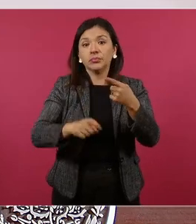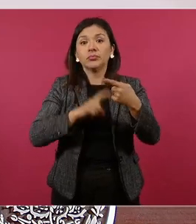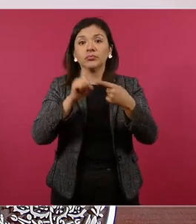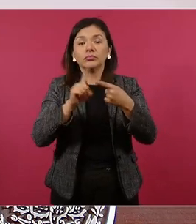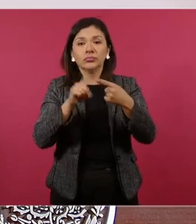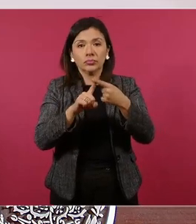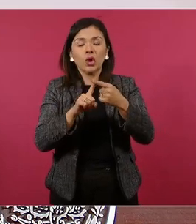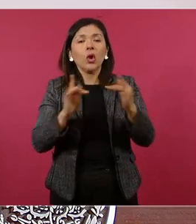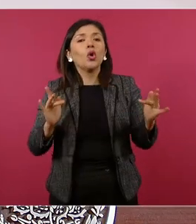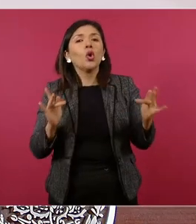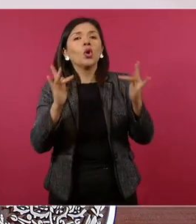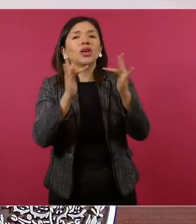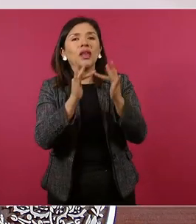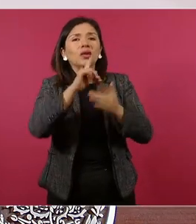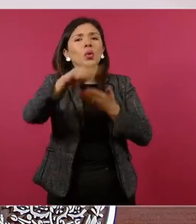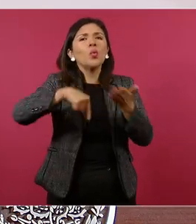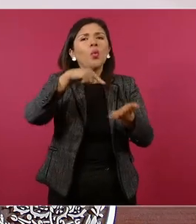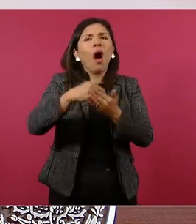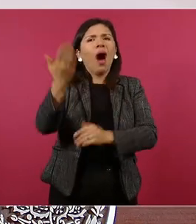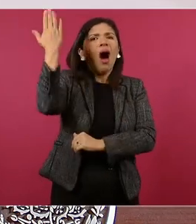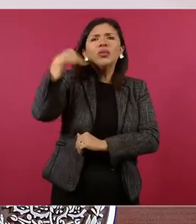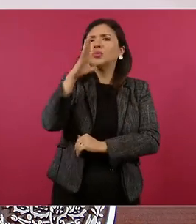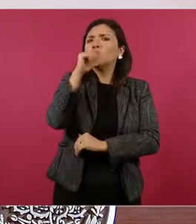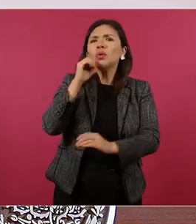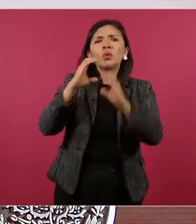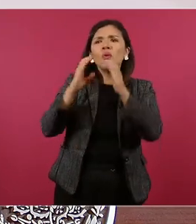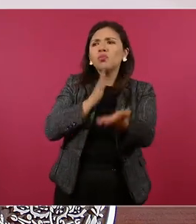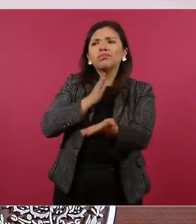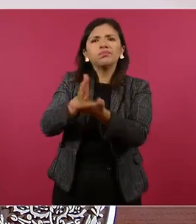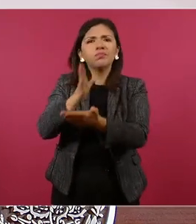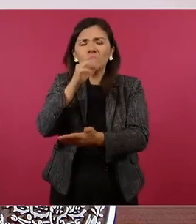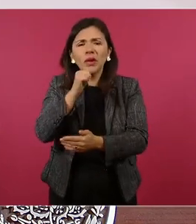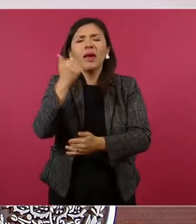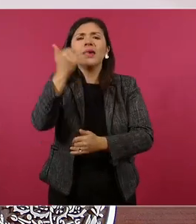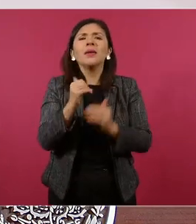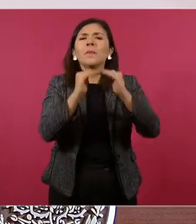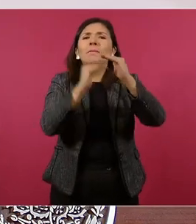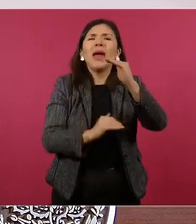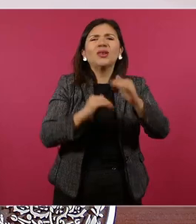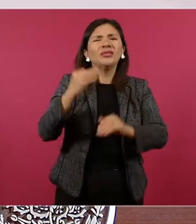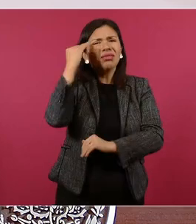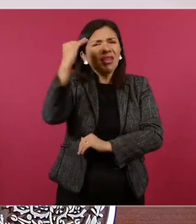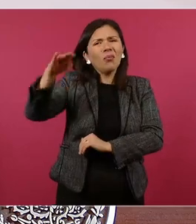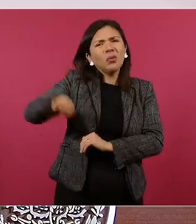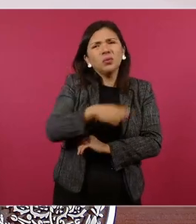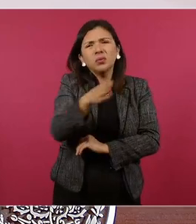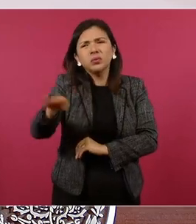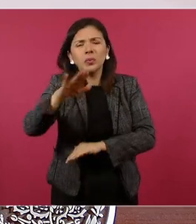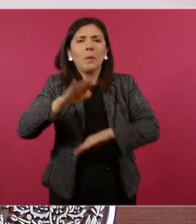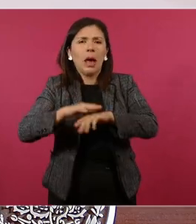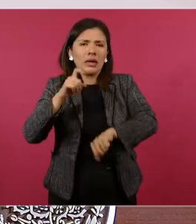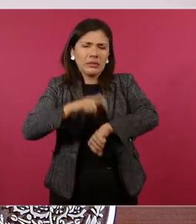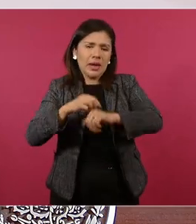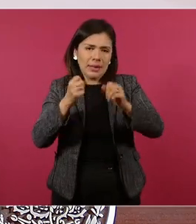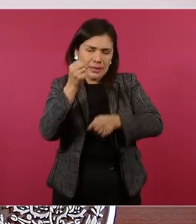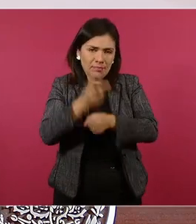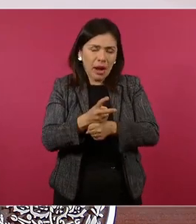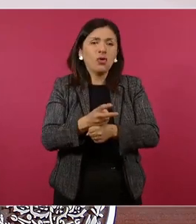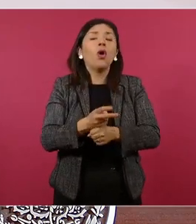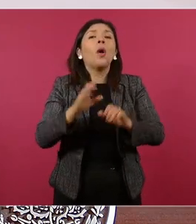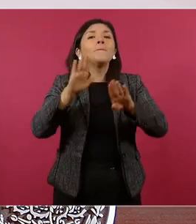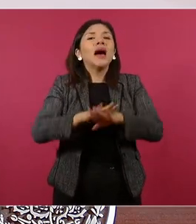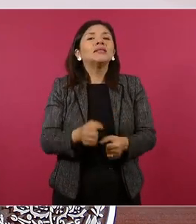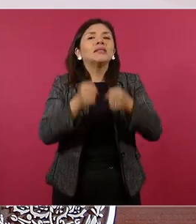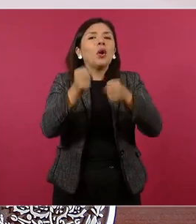es conectar regiones donde no había de comunicación dos reducir los tiempos de traslado tres que las personas lleguen a su destino de forma segura y